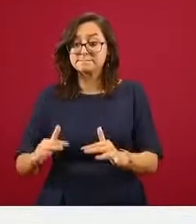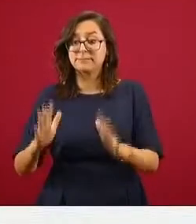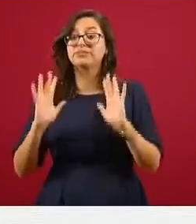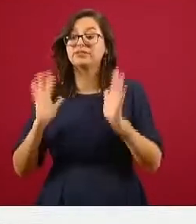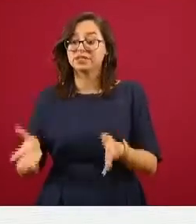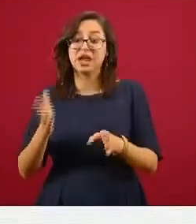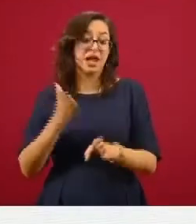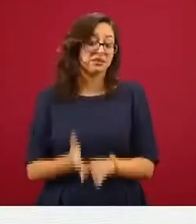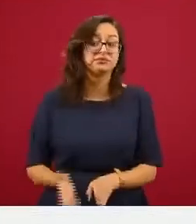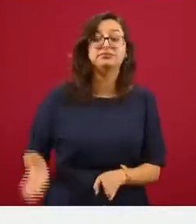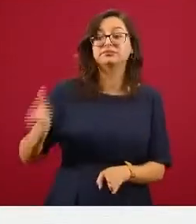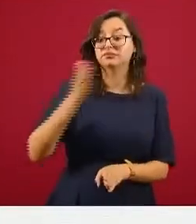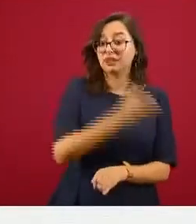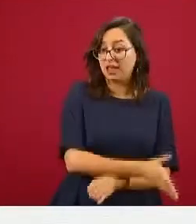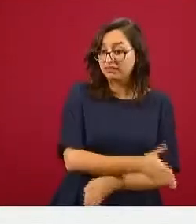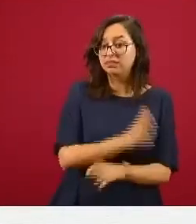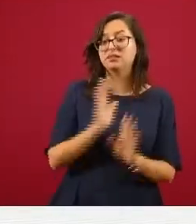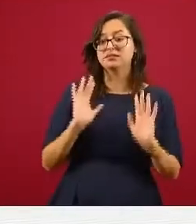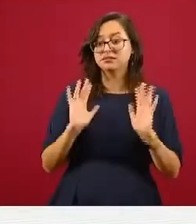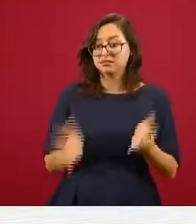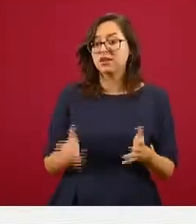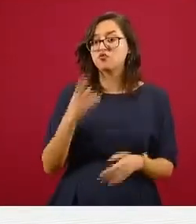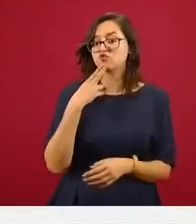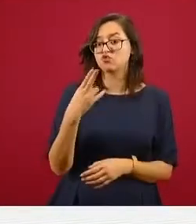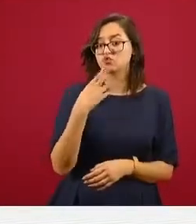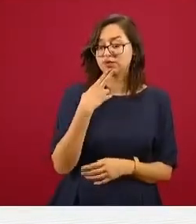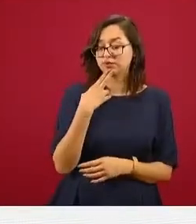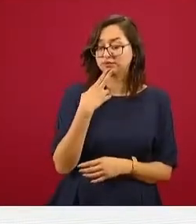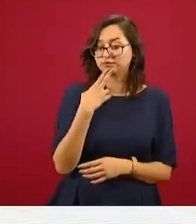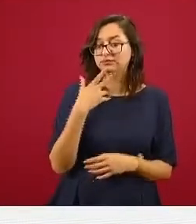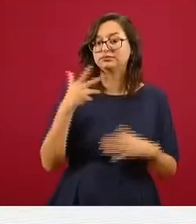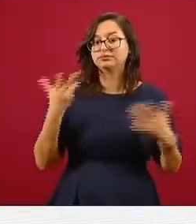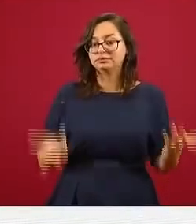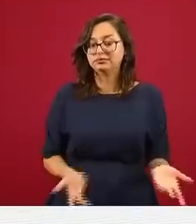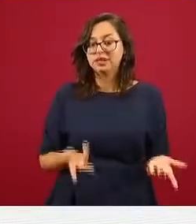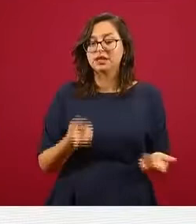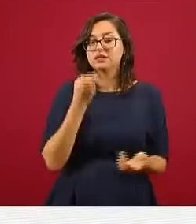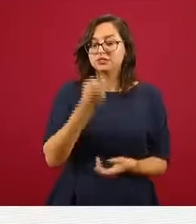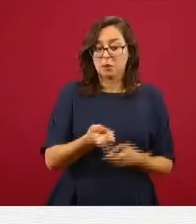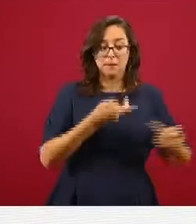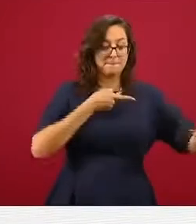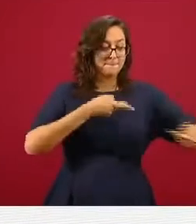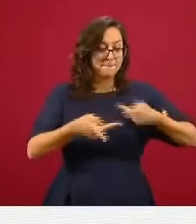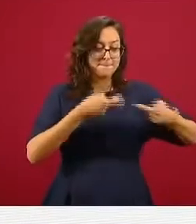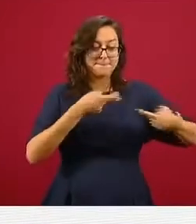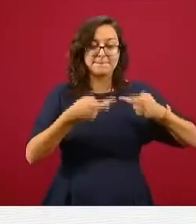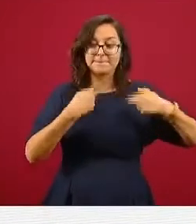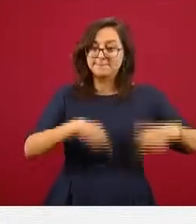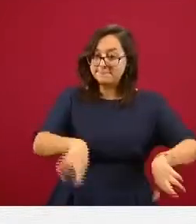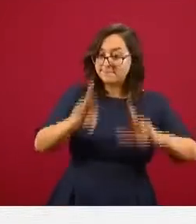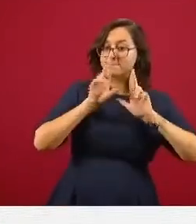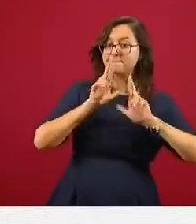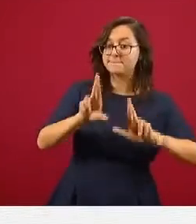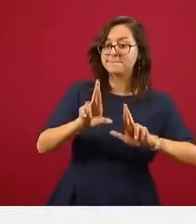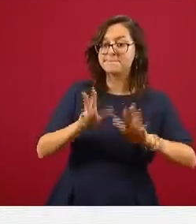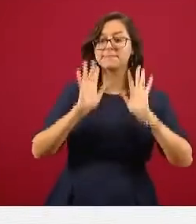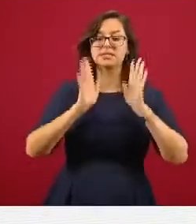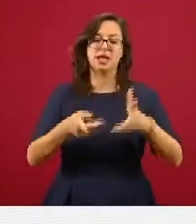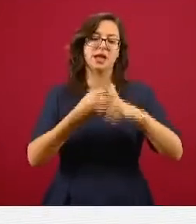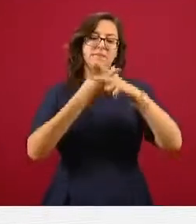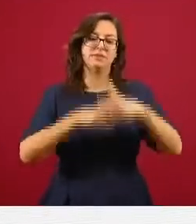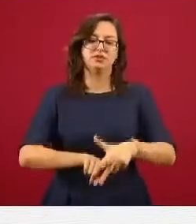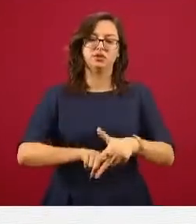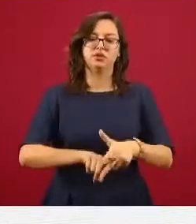ya habían sido aprovechados. Entonces, el marco de respuesta, de preparación para la respuesta, había iniciado